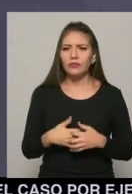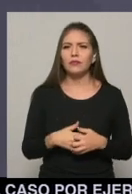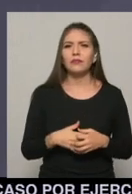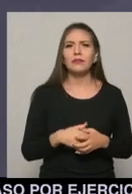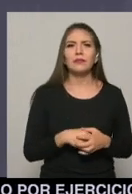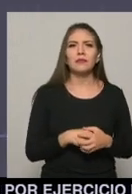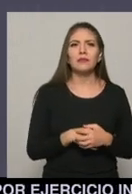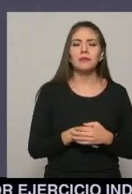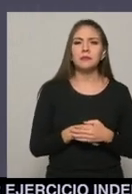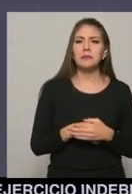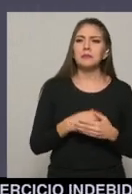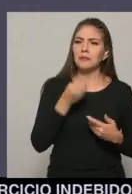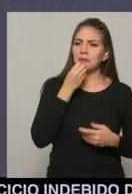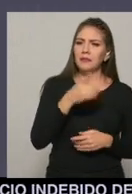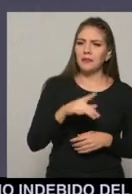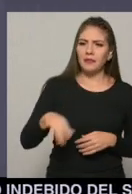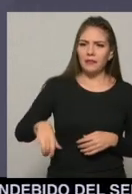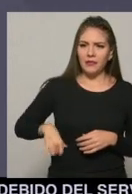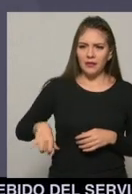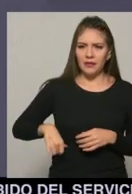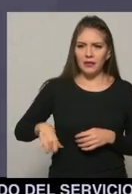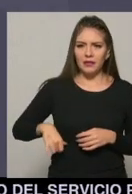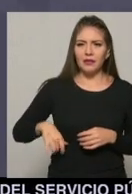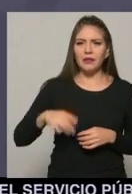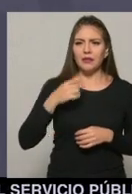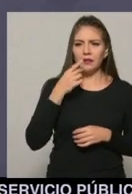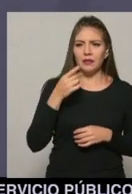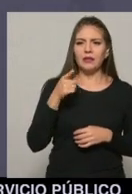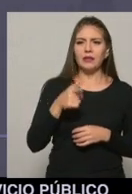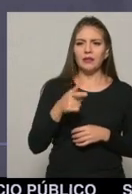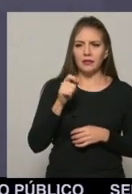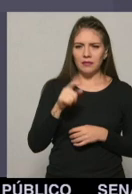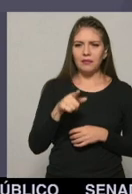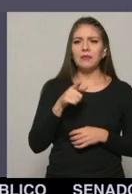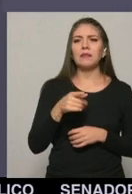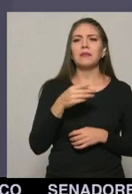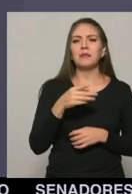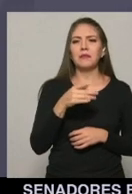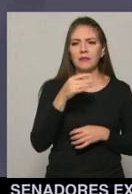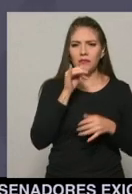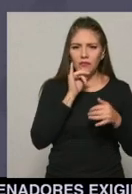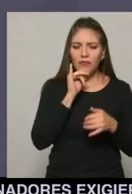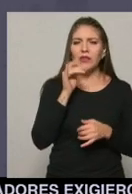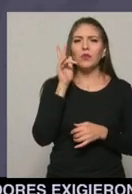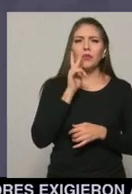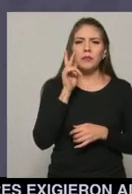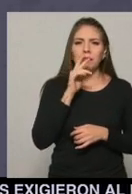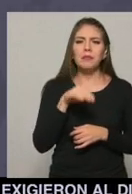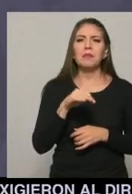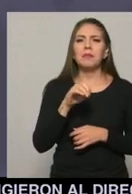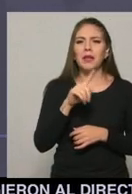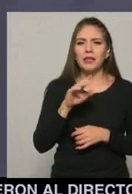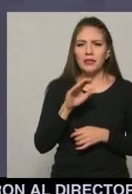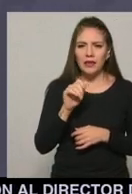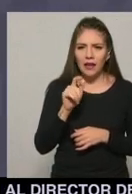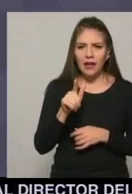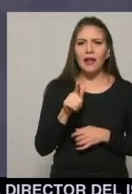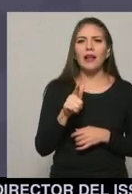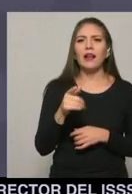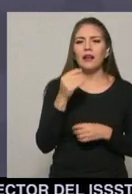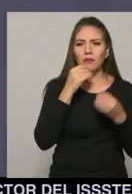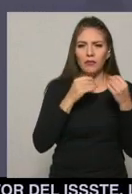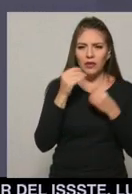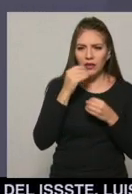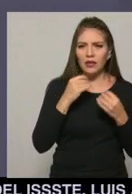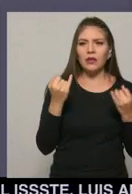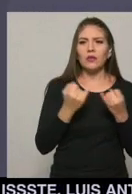qué interesante lo que mencionas. Son 5 estos platillos, ya vimos, también habrá mezcal, degustación de mezcal, cata de mezcal, las